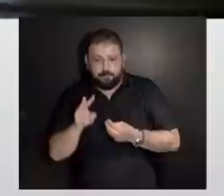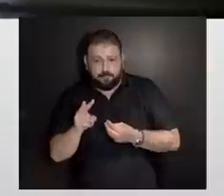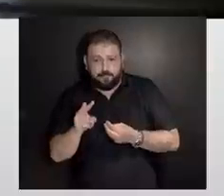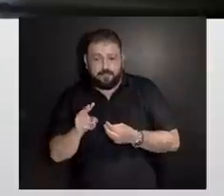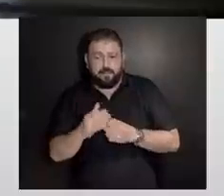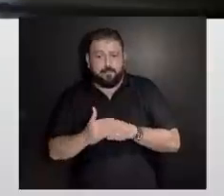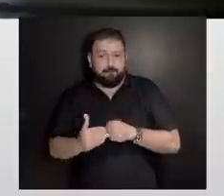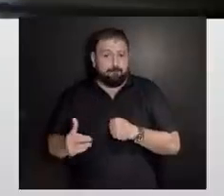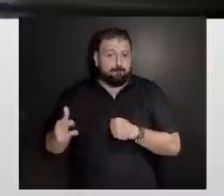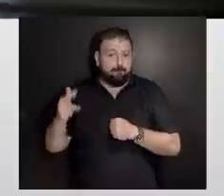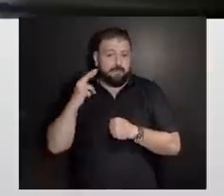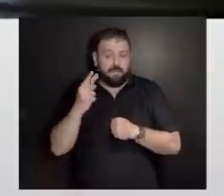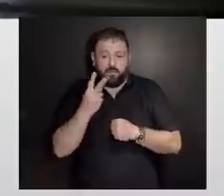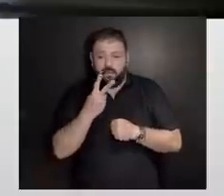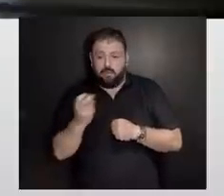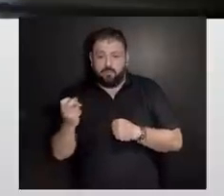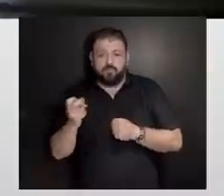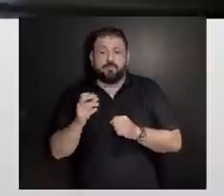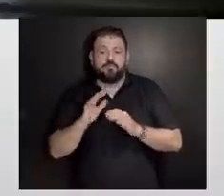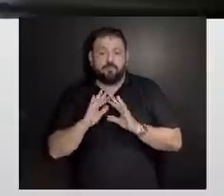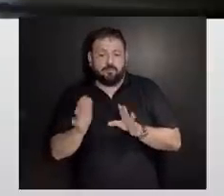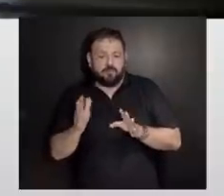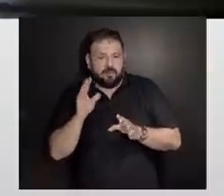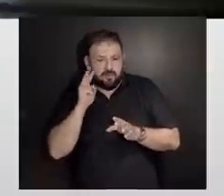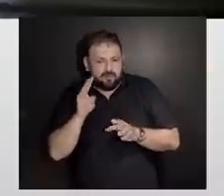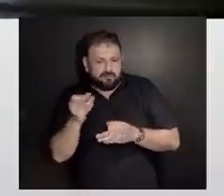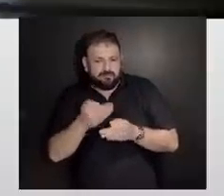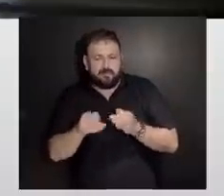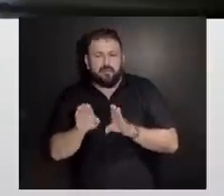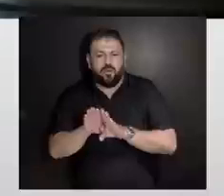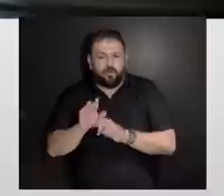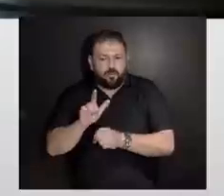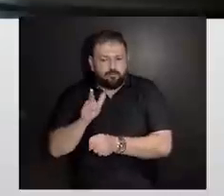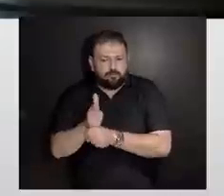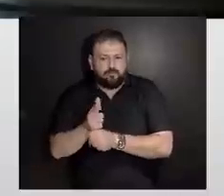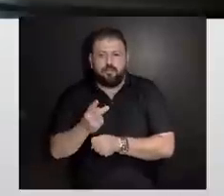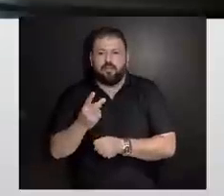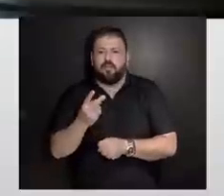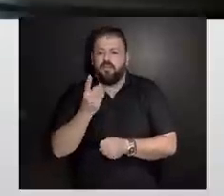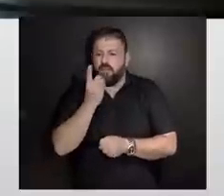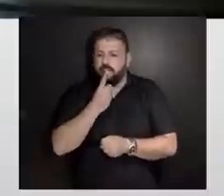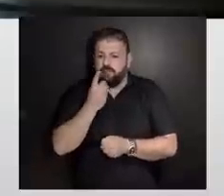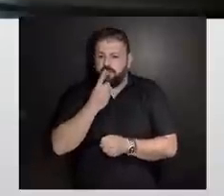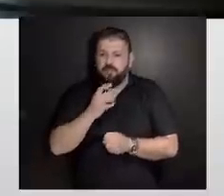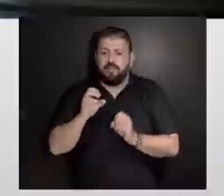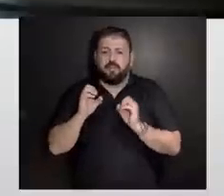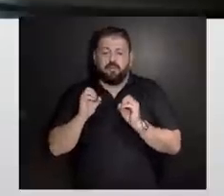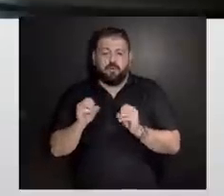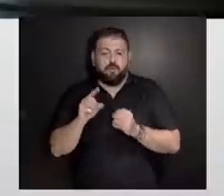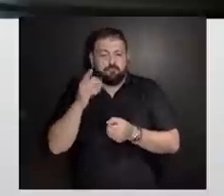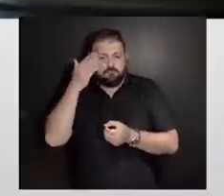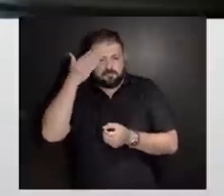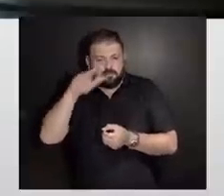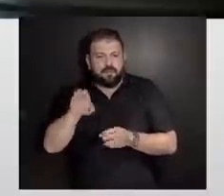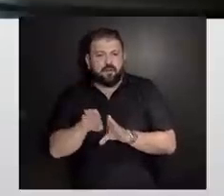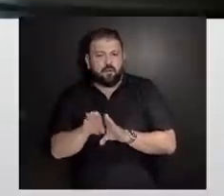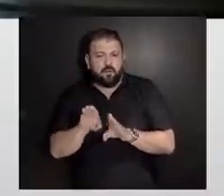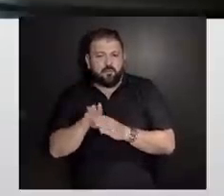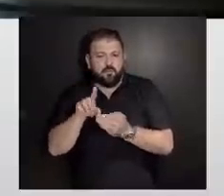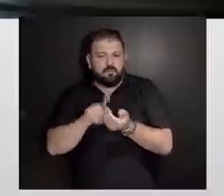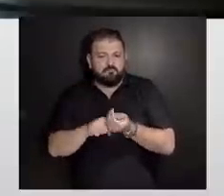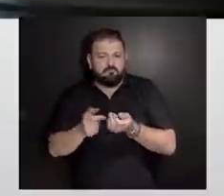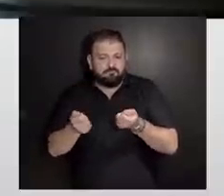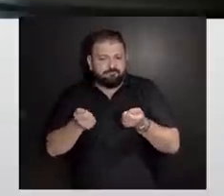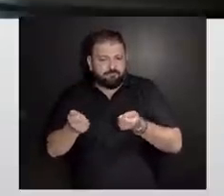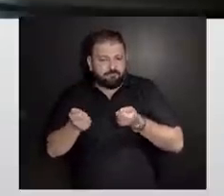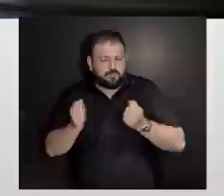es mayor a 200, ya lo consideramos como una diabetes, o incluso lo podemos estar analizando. No tiene que ser una carga como